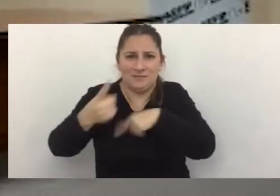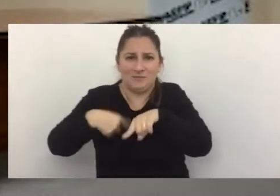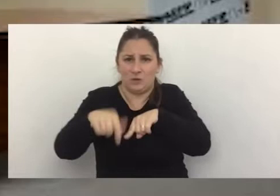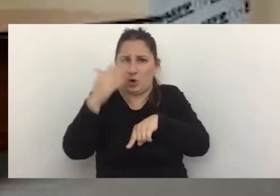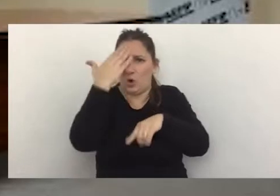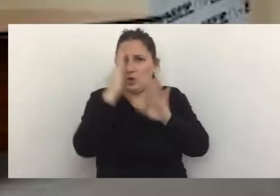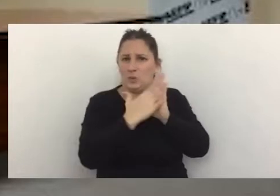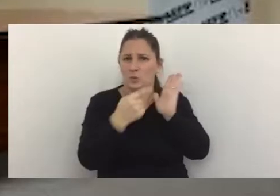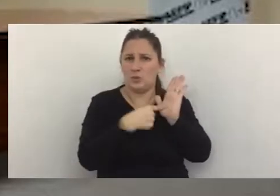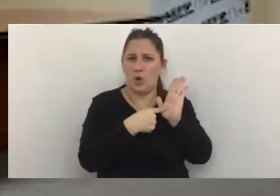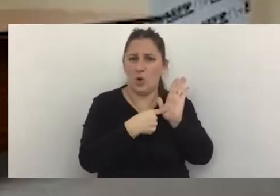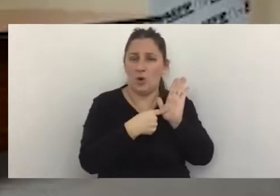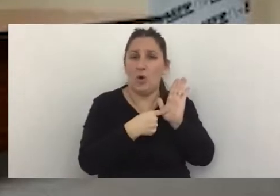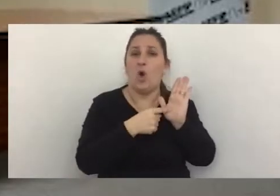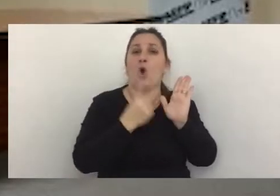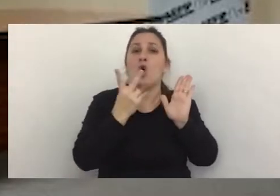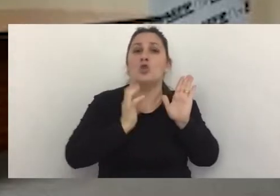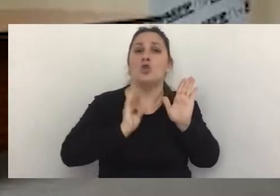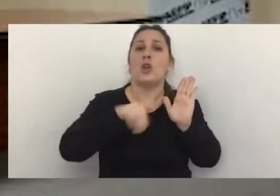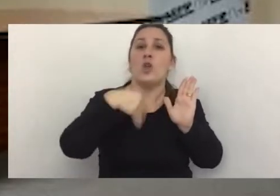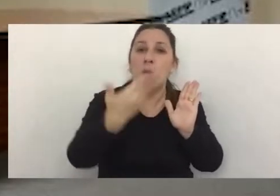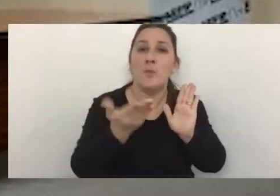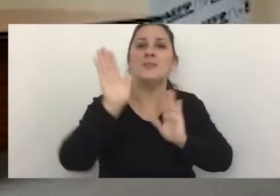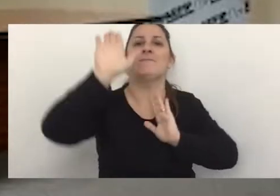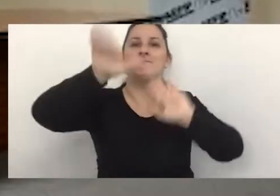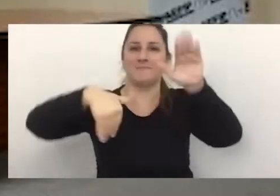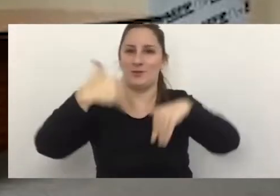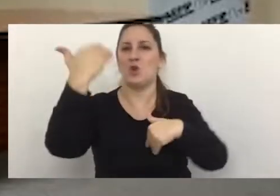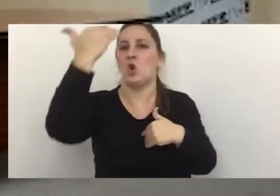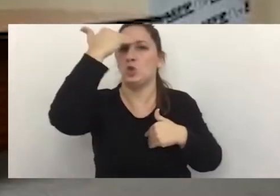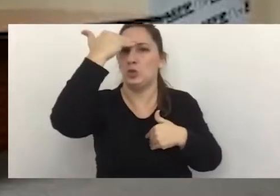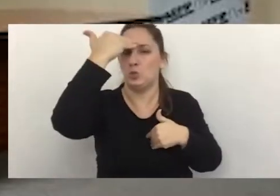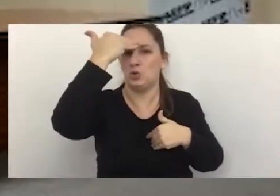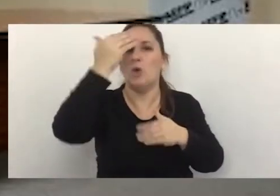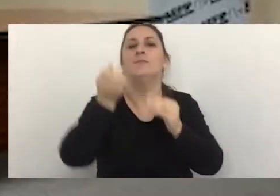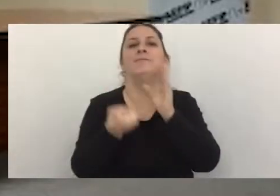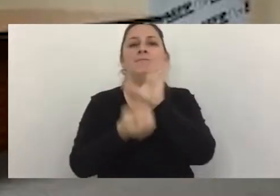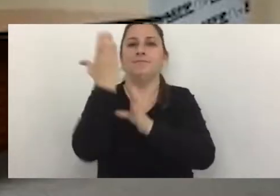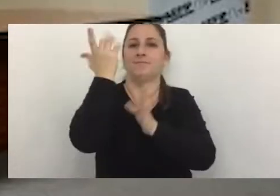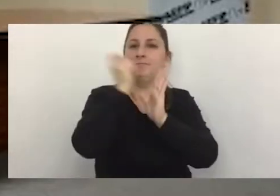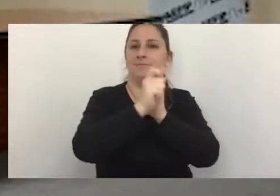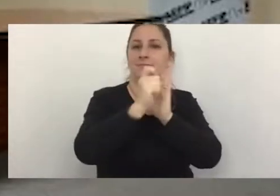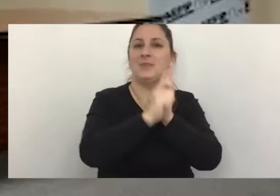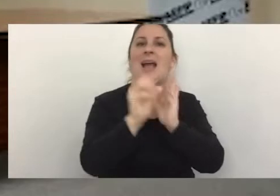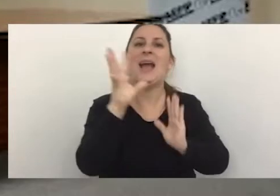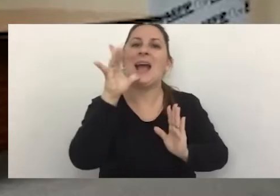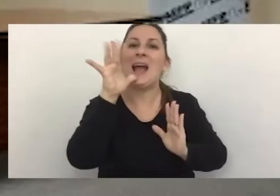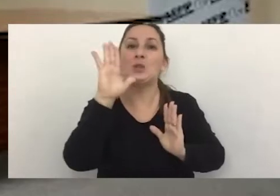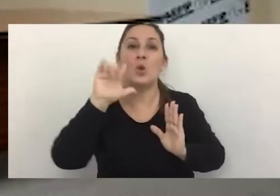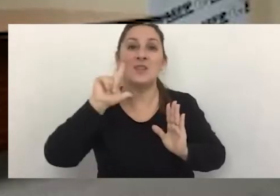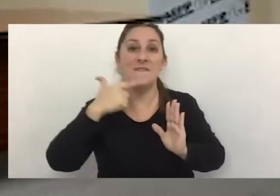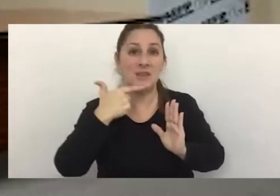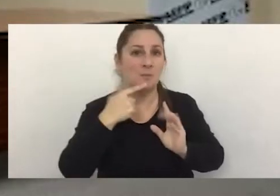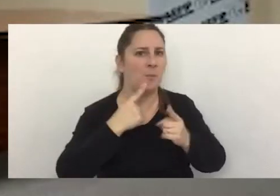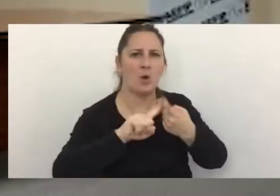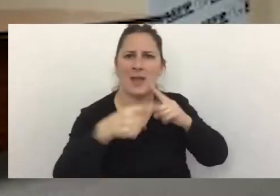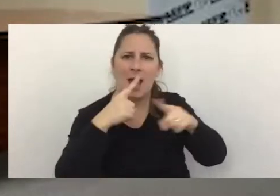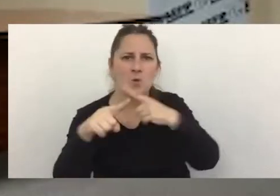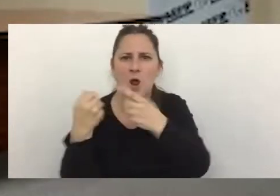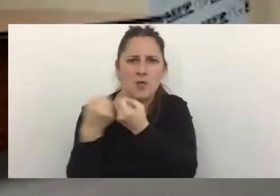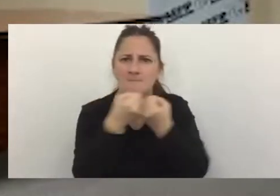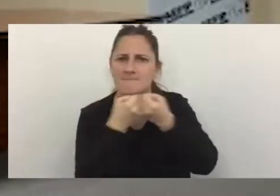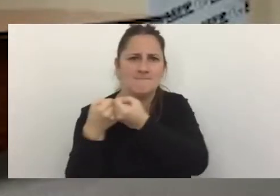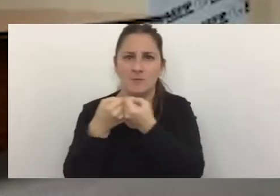Y 2 años después convocan a constituyentes y se dicta ese 14 bis, porque no se ponen de acuerdo para el dictado de